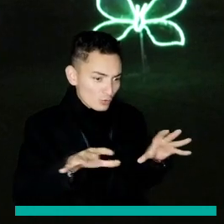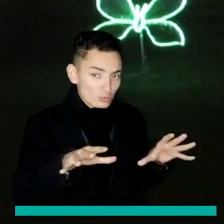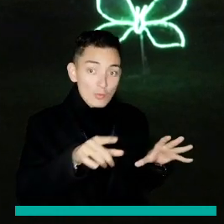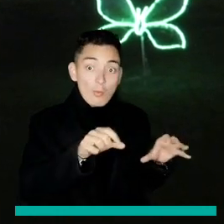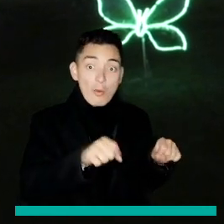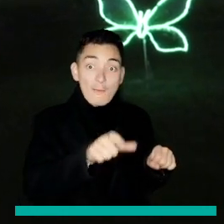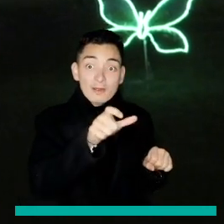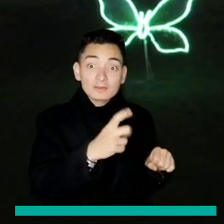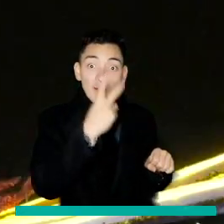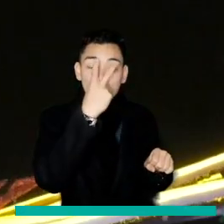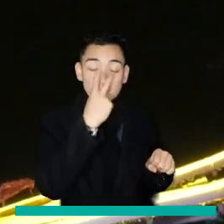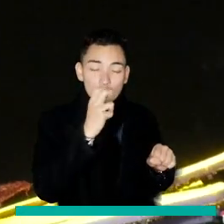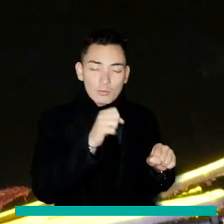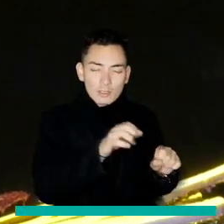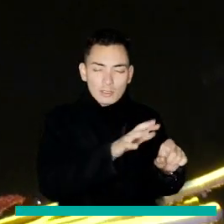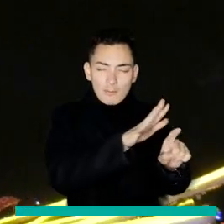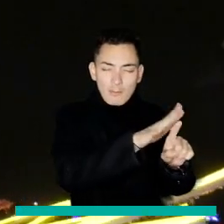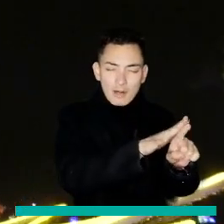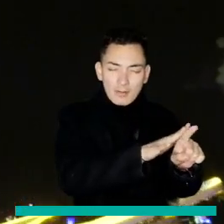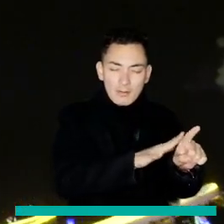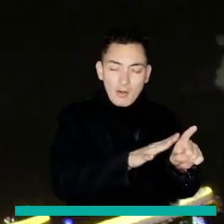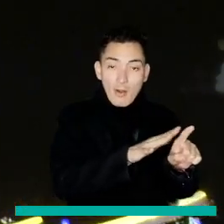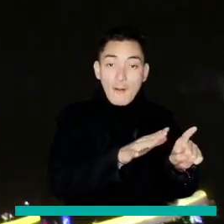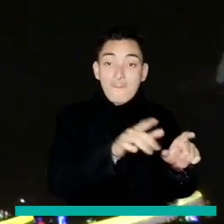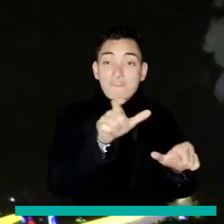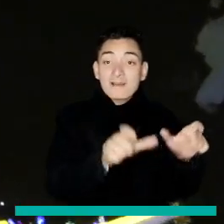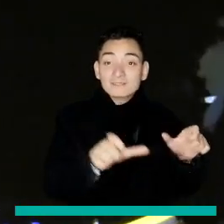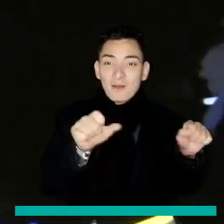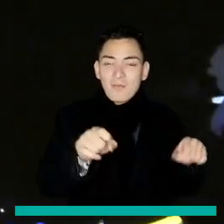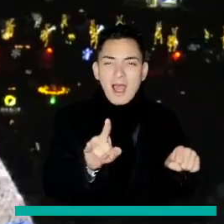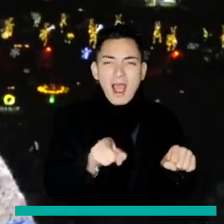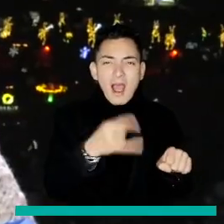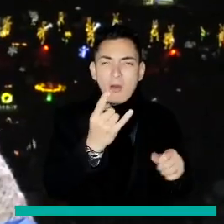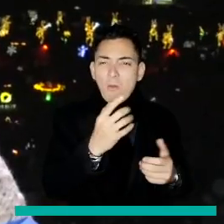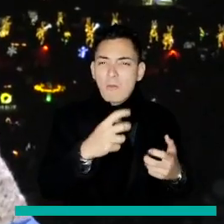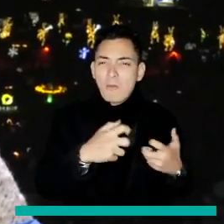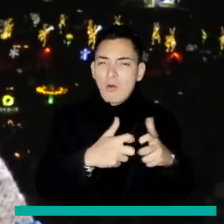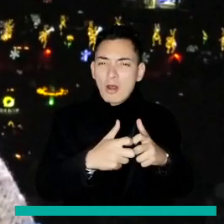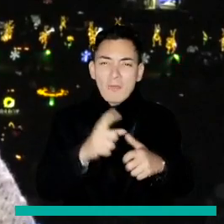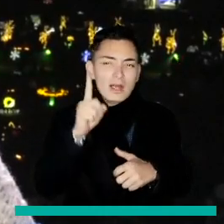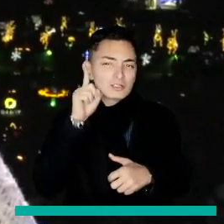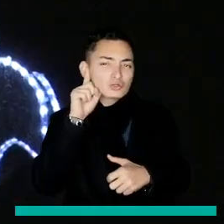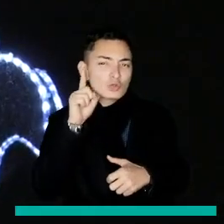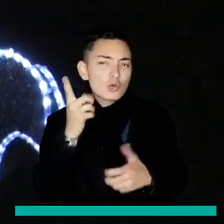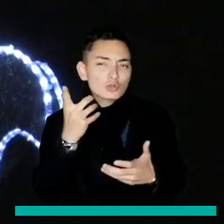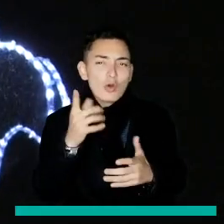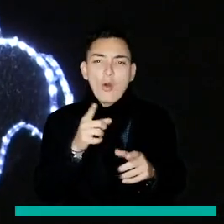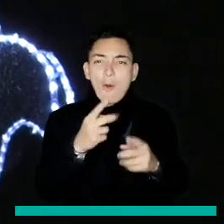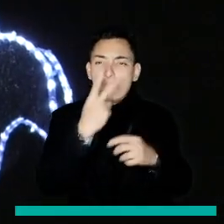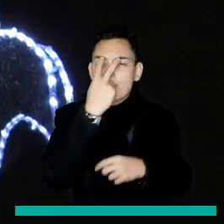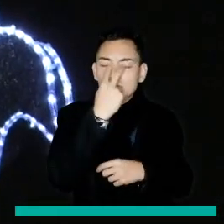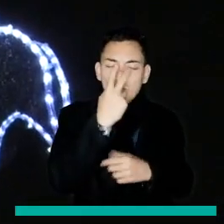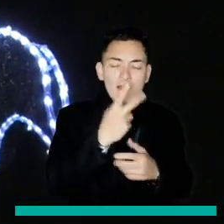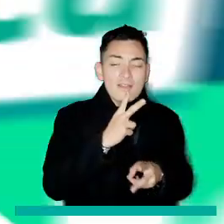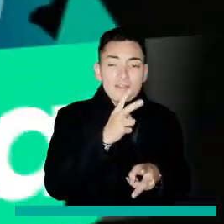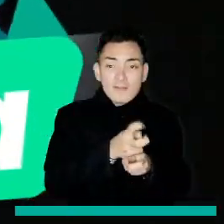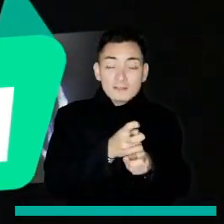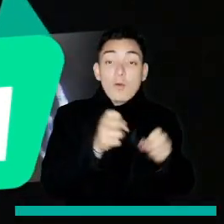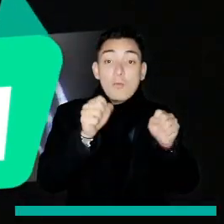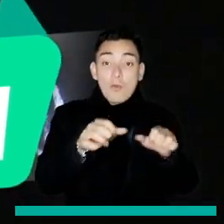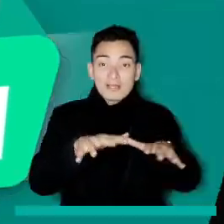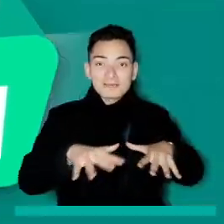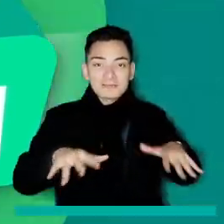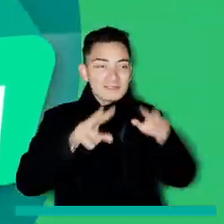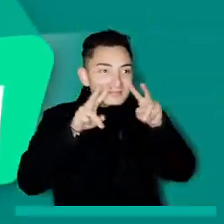motivos sensoriales, lo cual nos permite que de pronto la gente que tenga algún problema auditivo, algún problema visual, pues